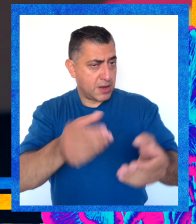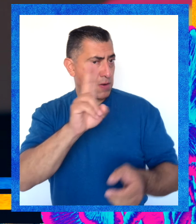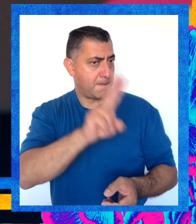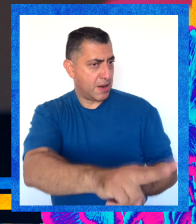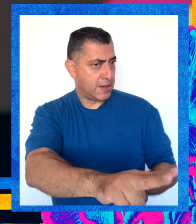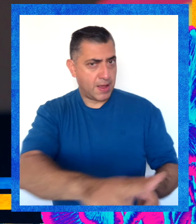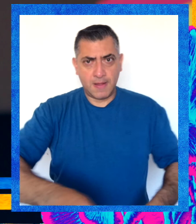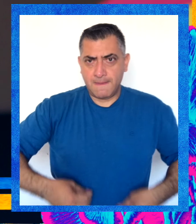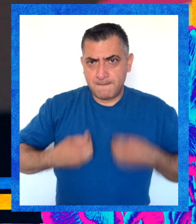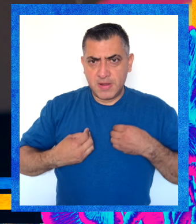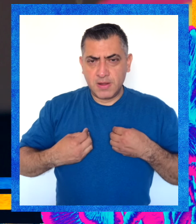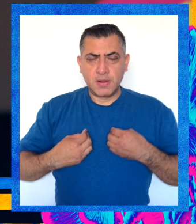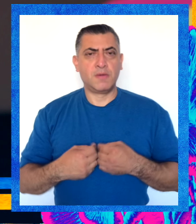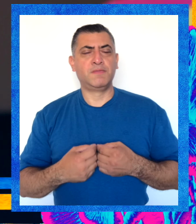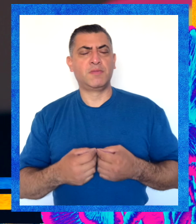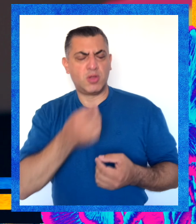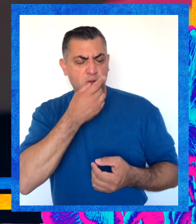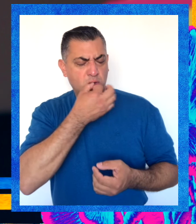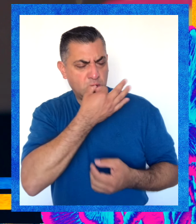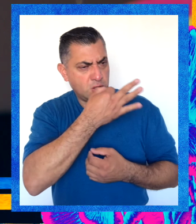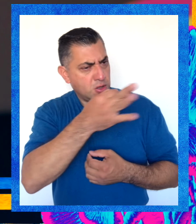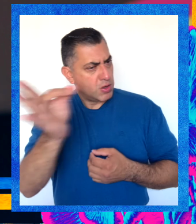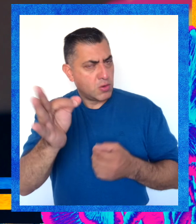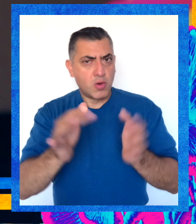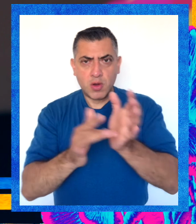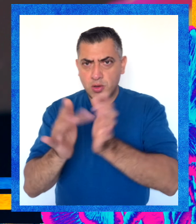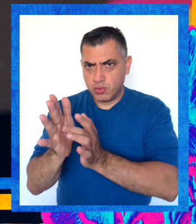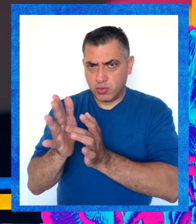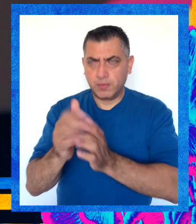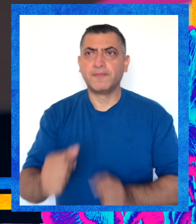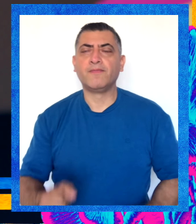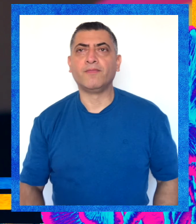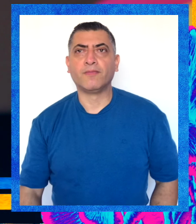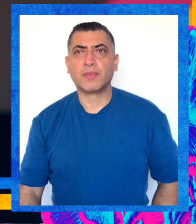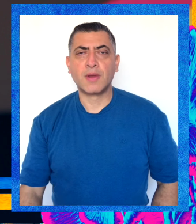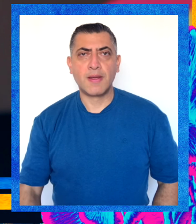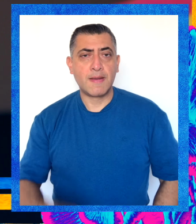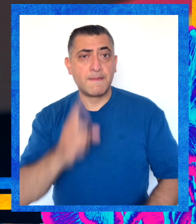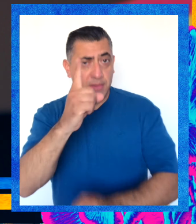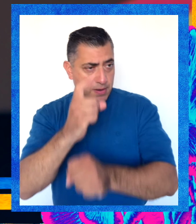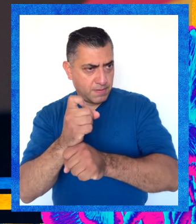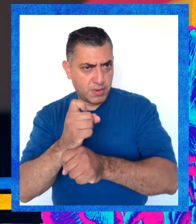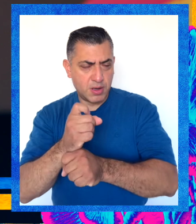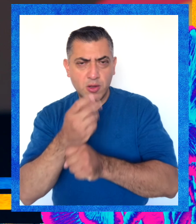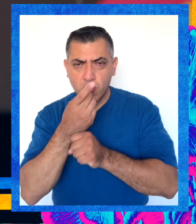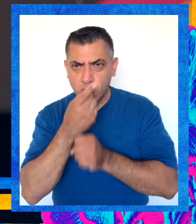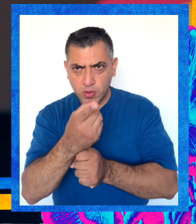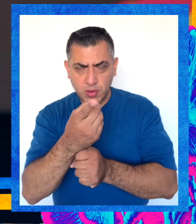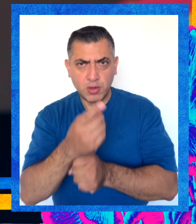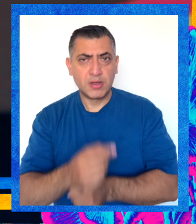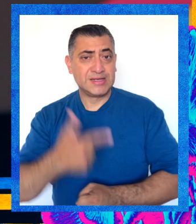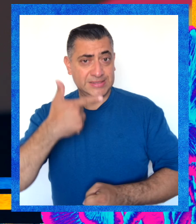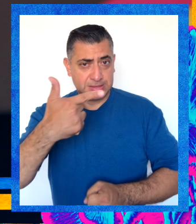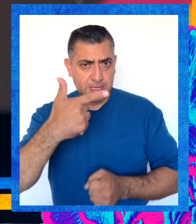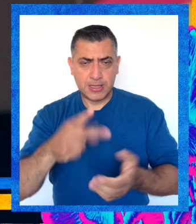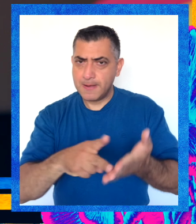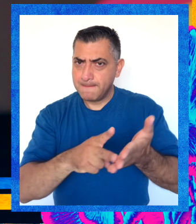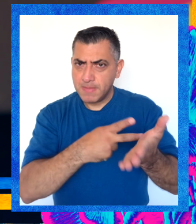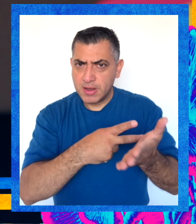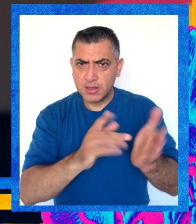la verdad y la vida que es una de las declaraciones que jesús hizo lo primero que deseo recalcar es que en esta serie siete